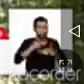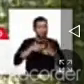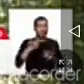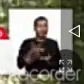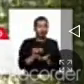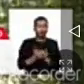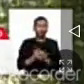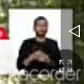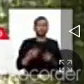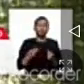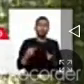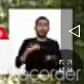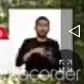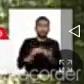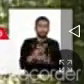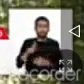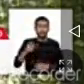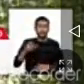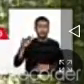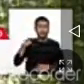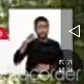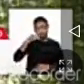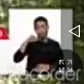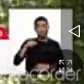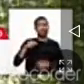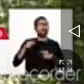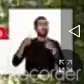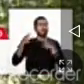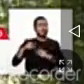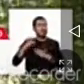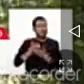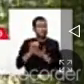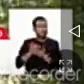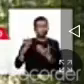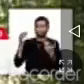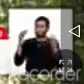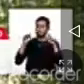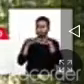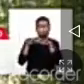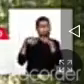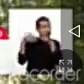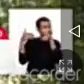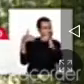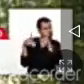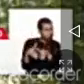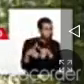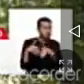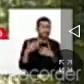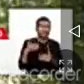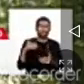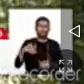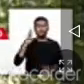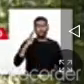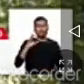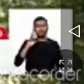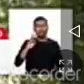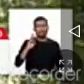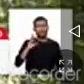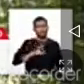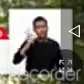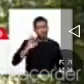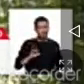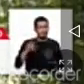que especialmente entonces la mexicana había sufrido una contracción enorme, tuvimos una caída de más de